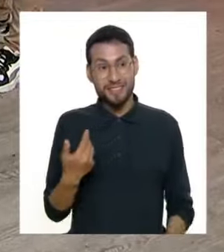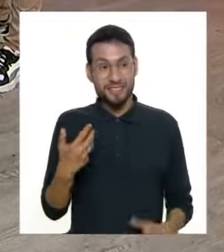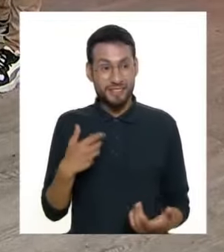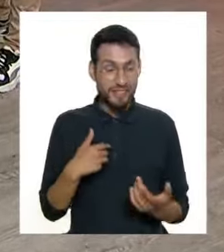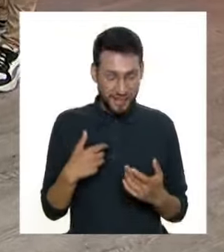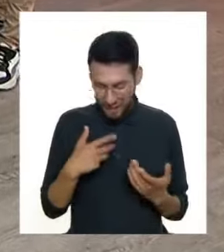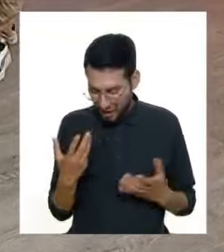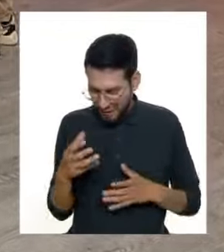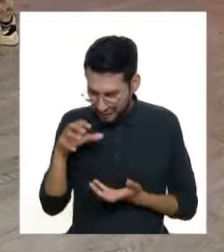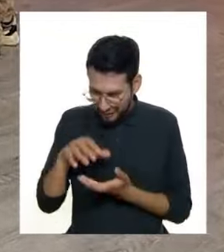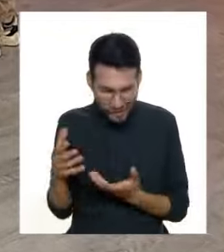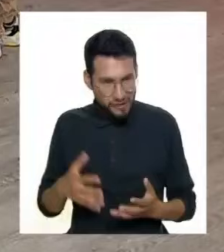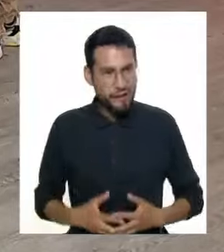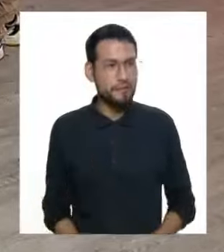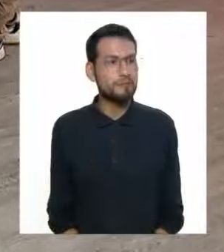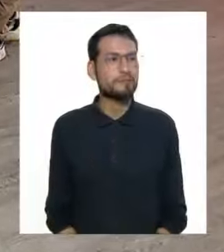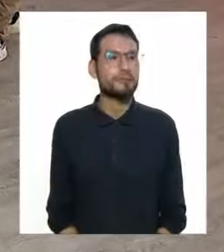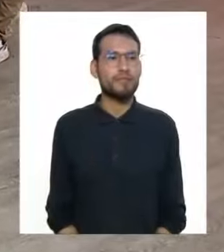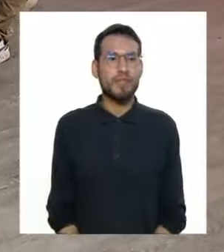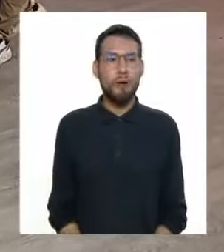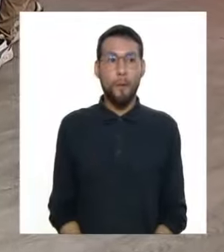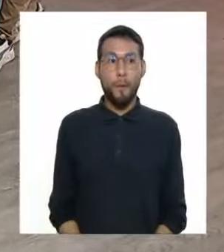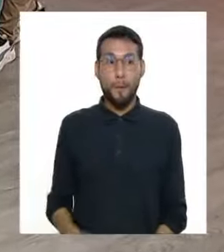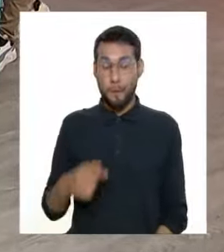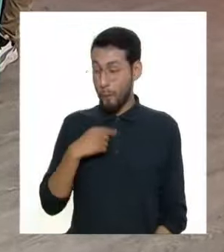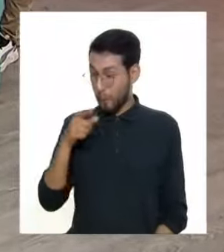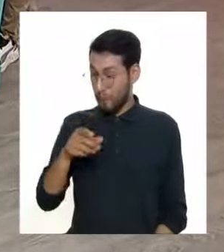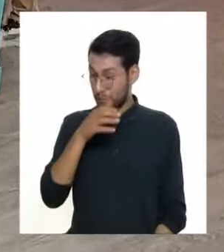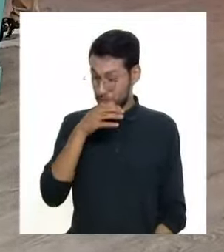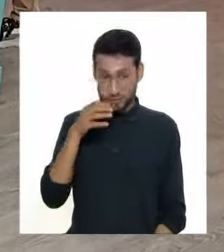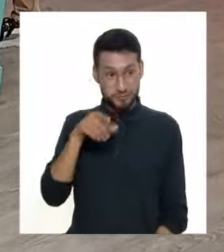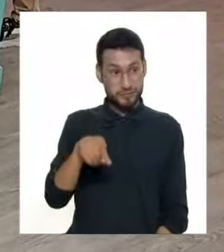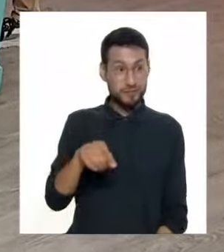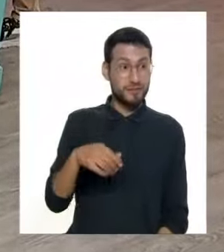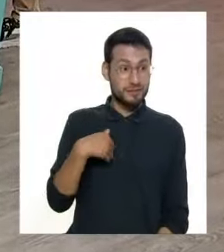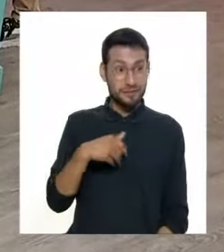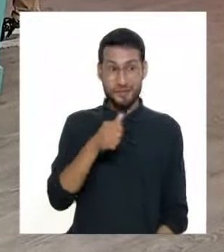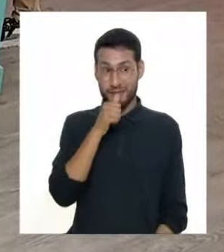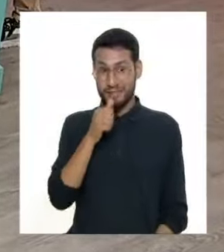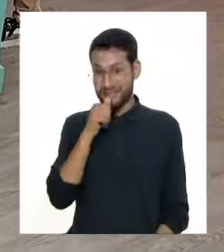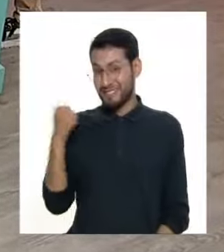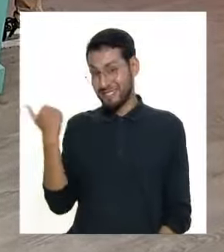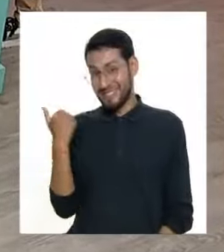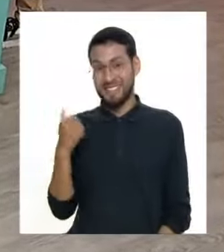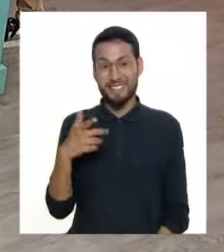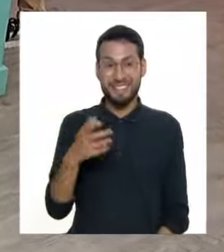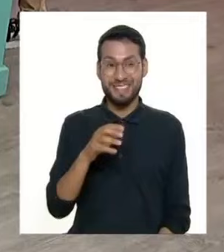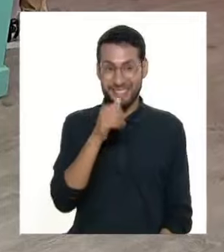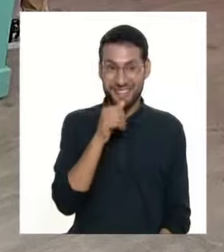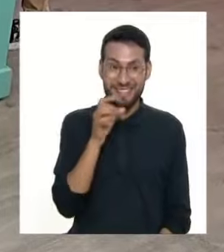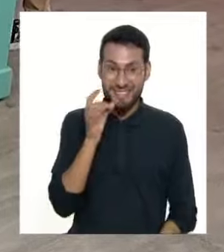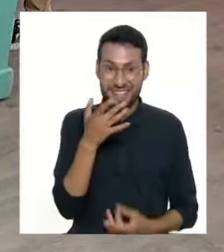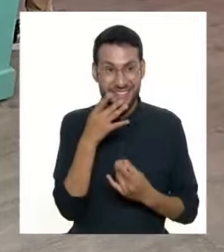que siempre me esconde mi tupper. Oye, por allá, por favor. Oye, pero ahí veo una cerveza, ¿no? Yo creo que ese es el secreto. Acá,